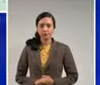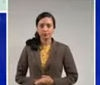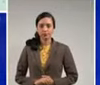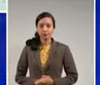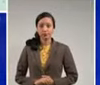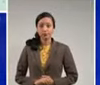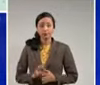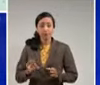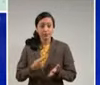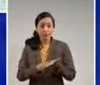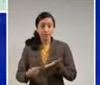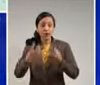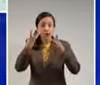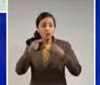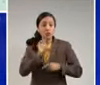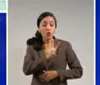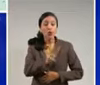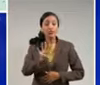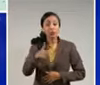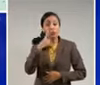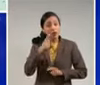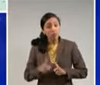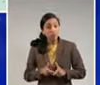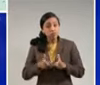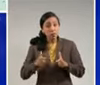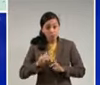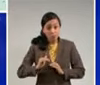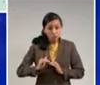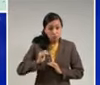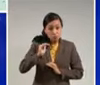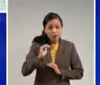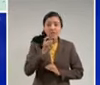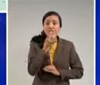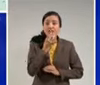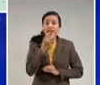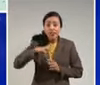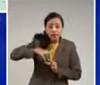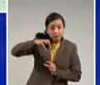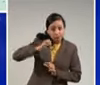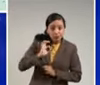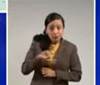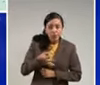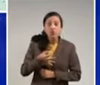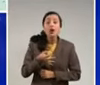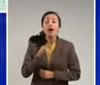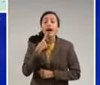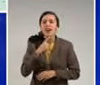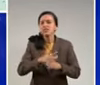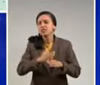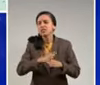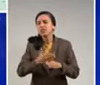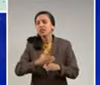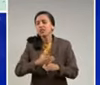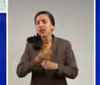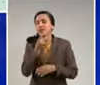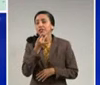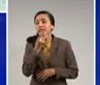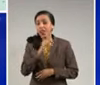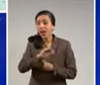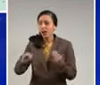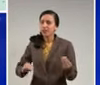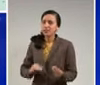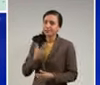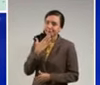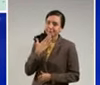sí, se va incrementando la barra de color verde, que realmente representa el cambio favorable en